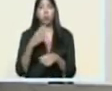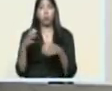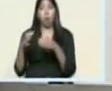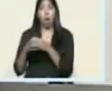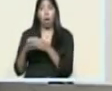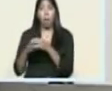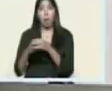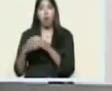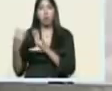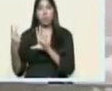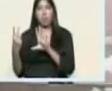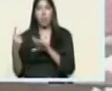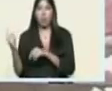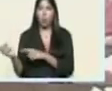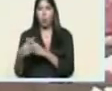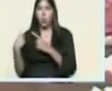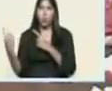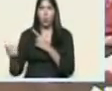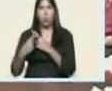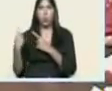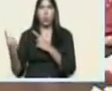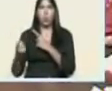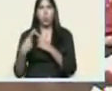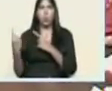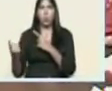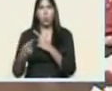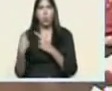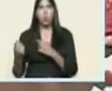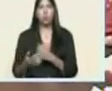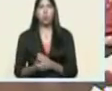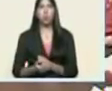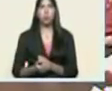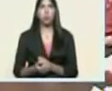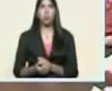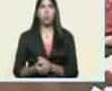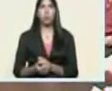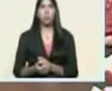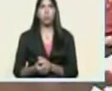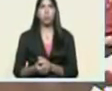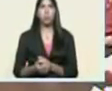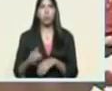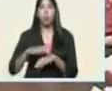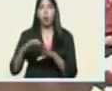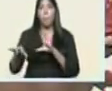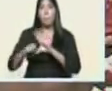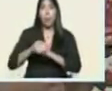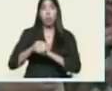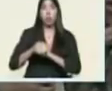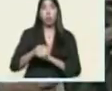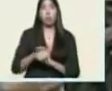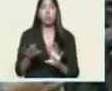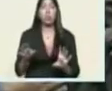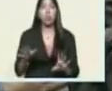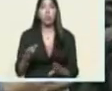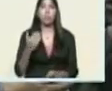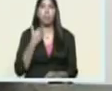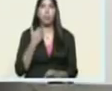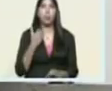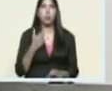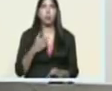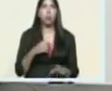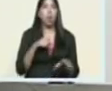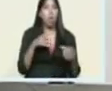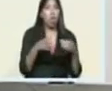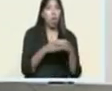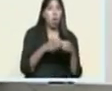Ángeles, llevan 7 carreras de ventaja porque el pitcher falló de repente. Y entonces los Astros de Houston dicen, no, nos retiramos, porque